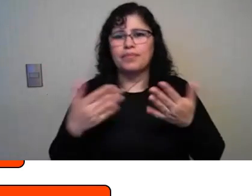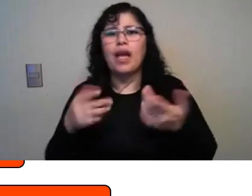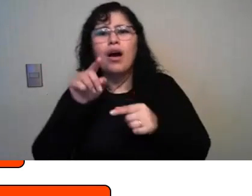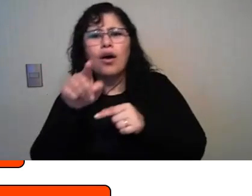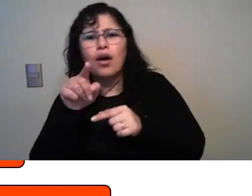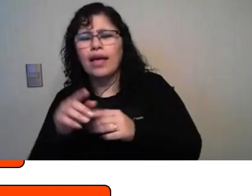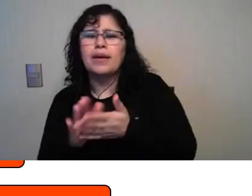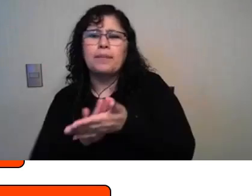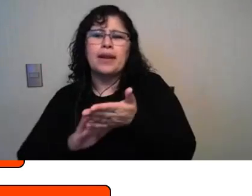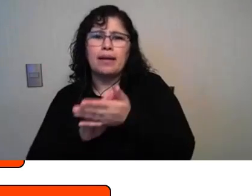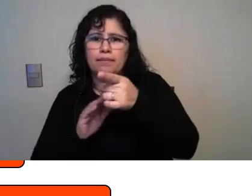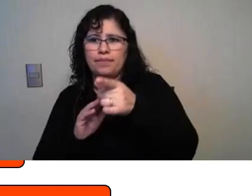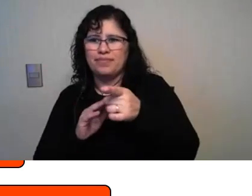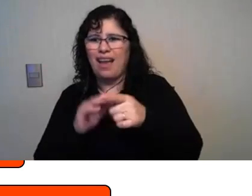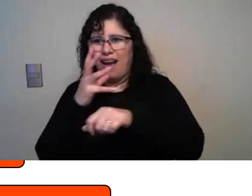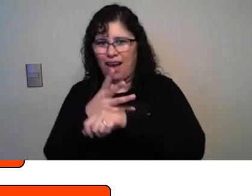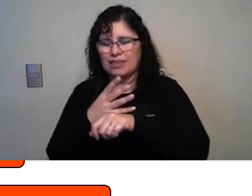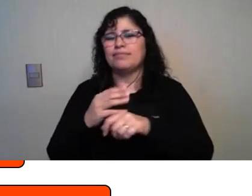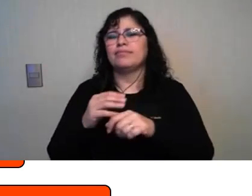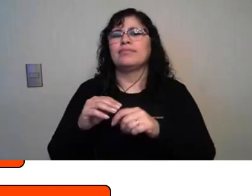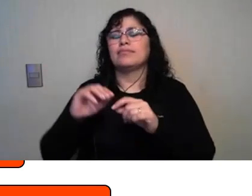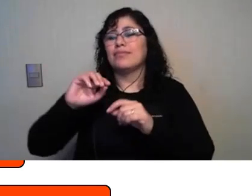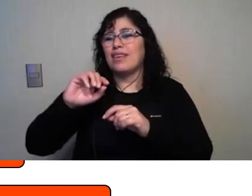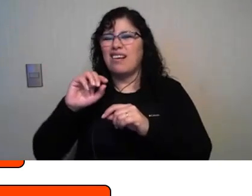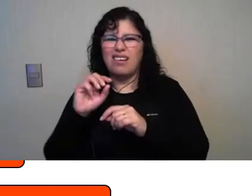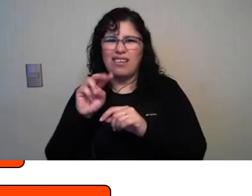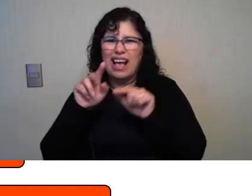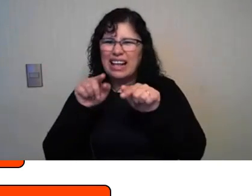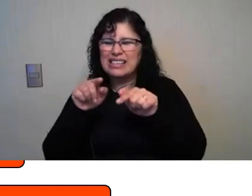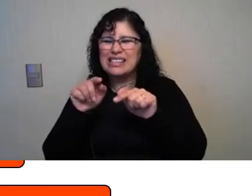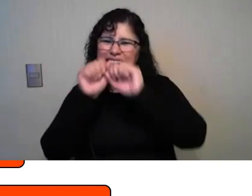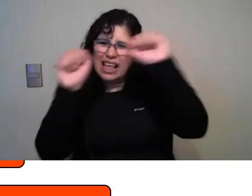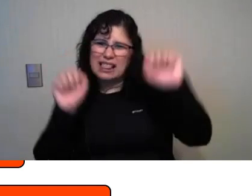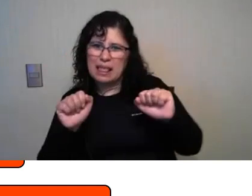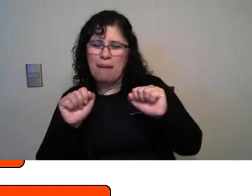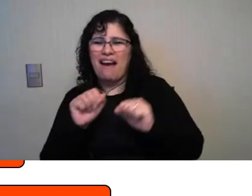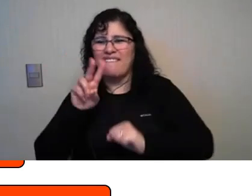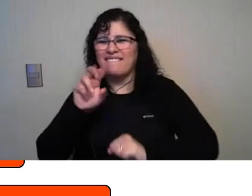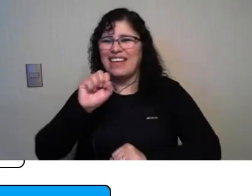sistema vegetativo. Lo vamos a ir recordando.